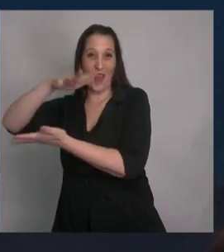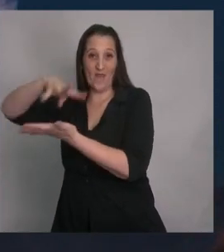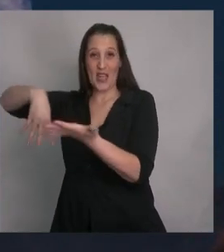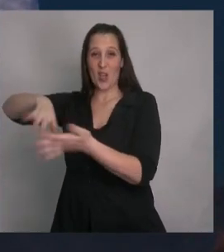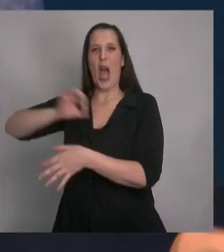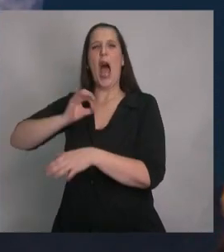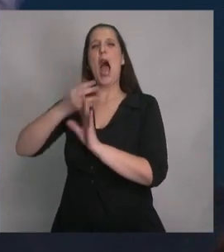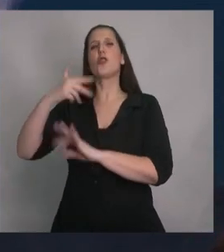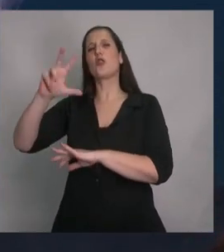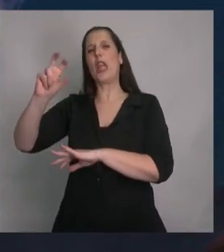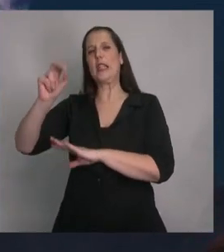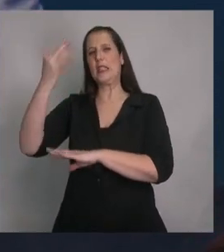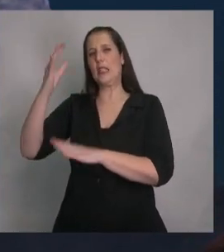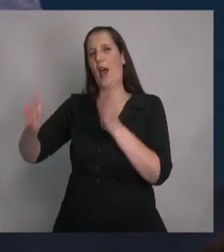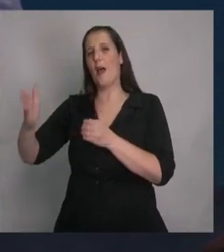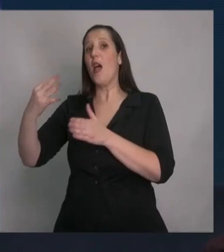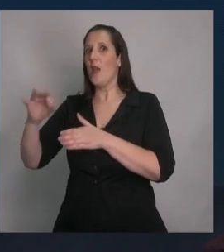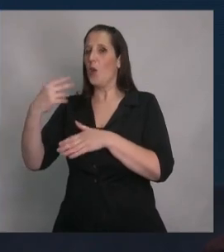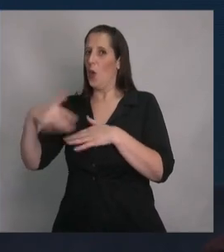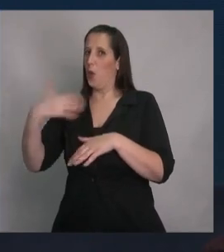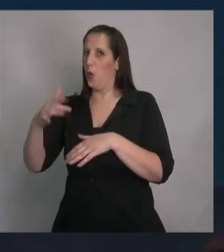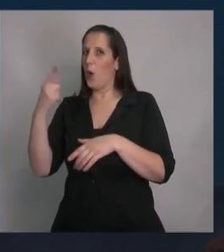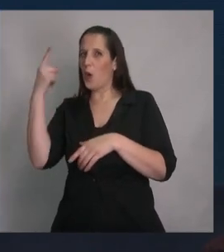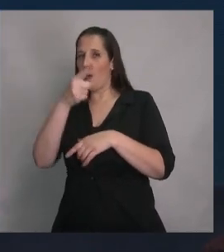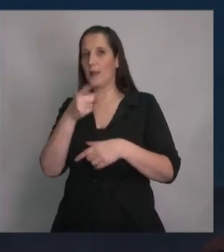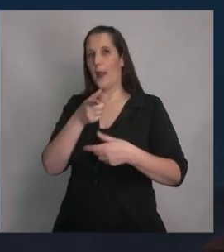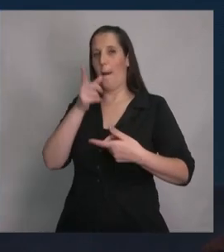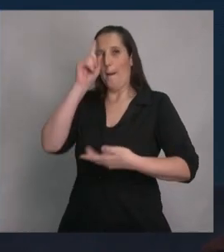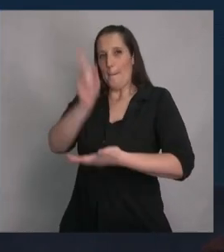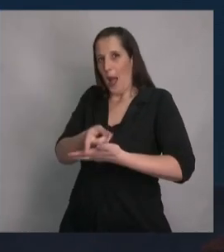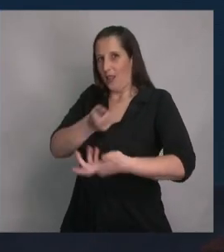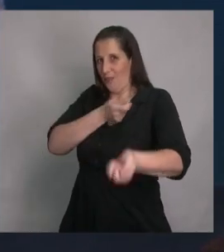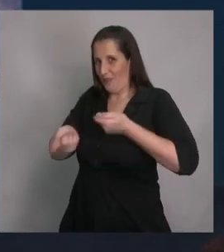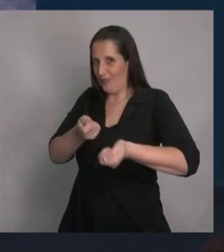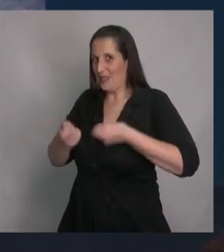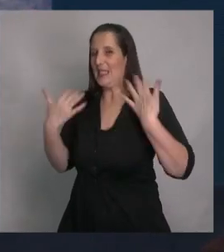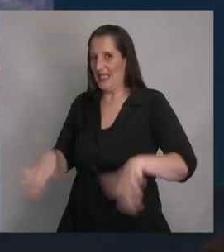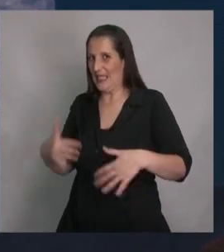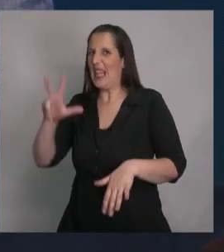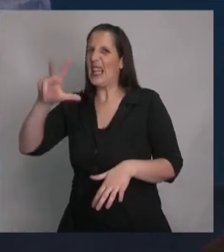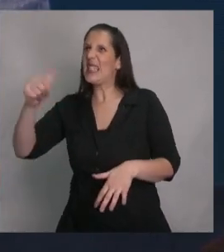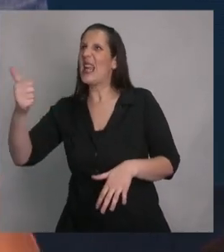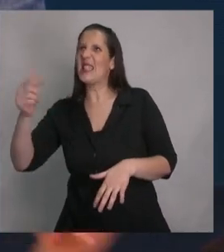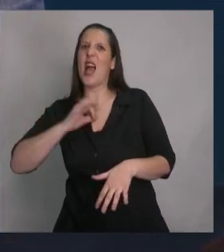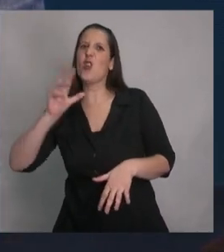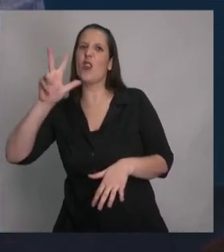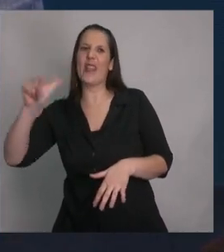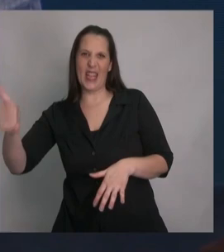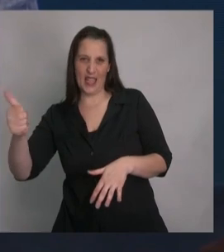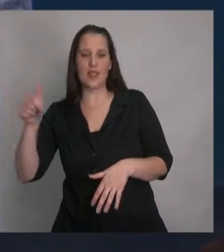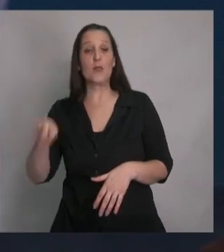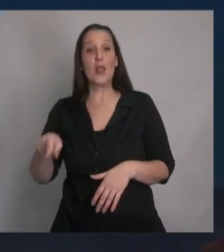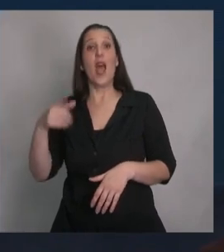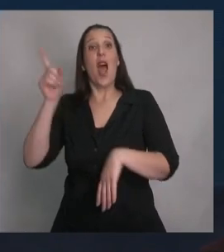30 tuvo que enfrentar al fascismo, en el año 36, y en ese momento vinieron brigadistas